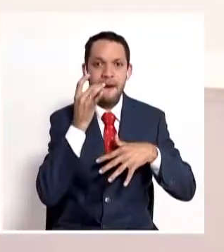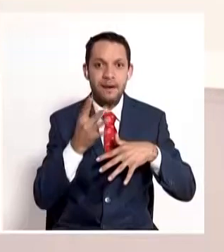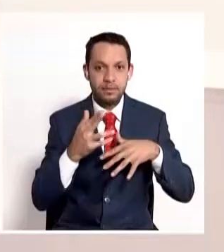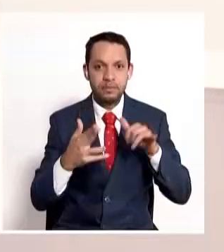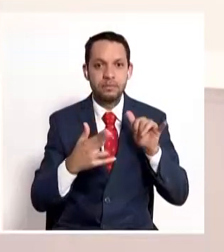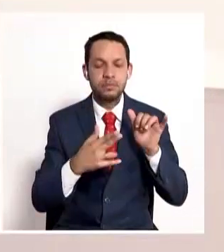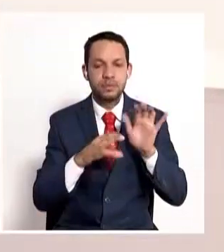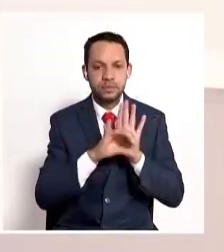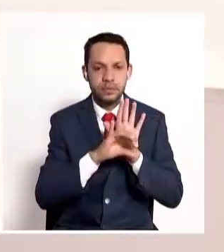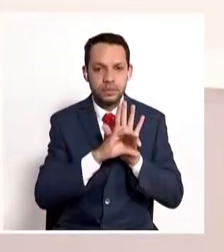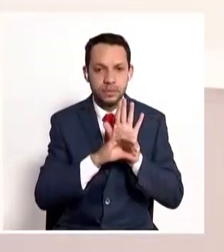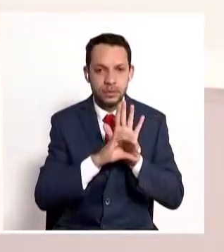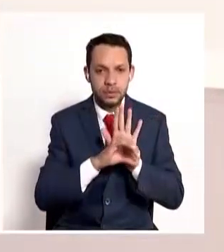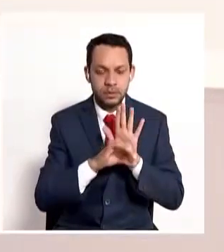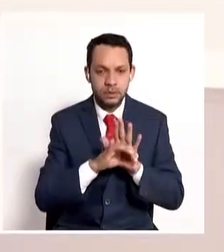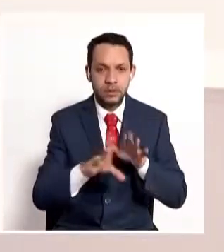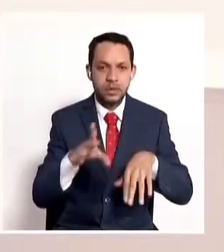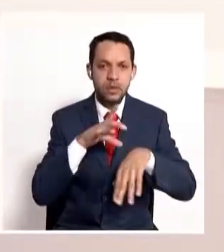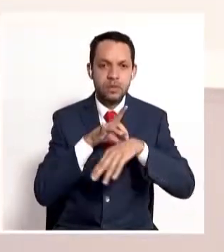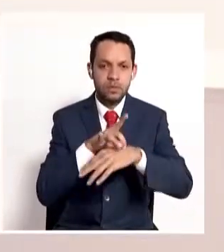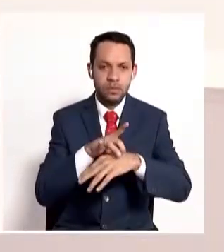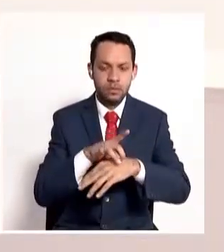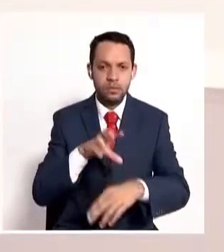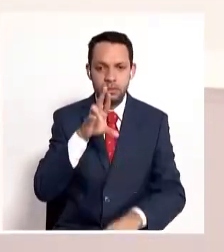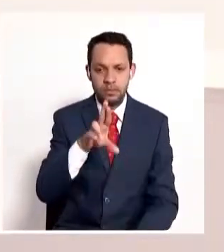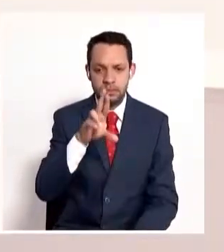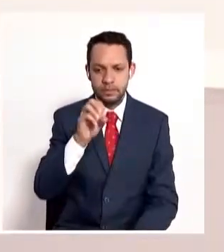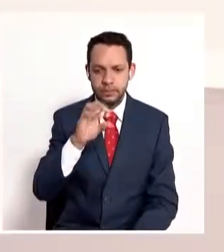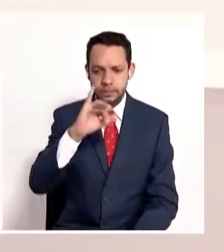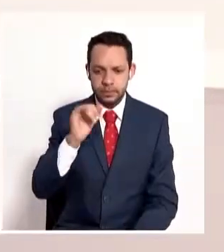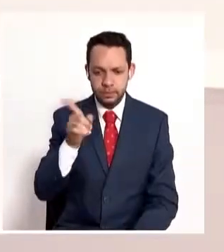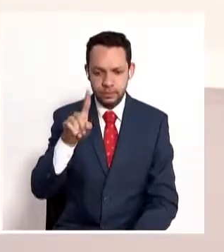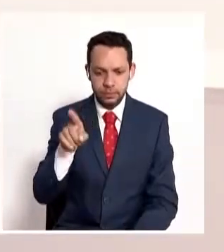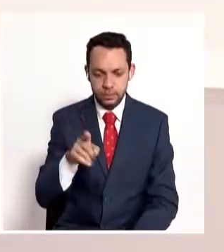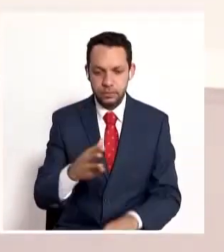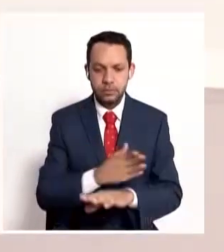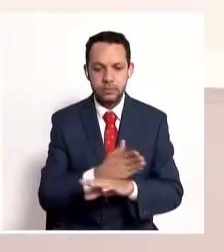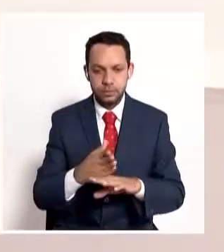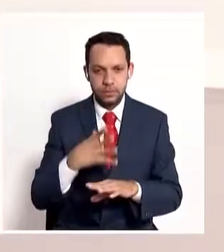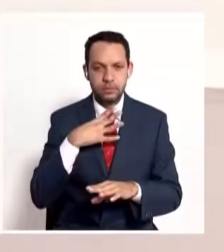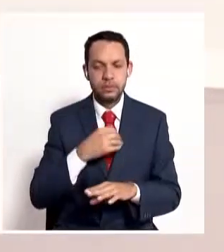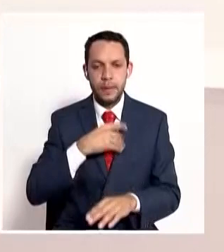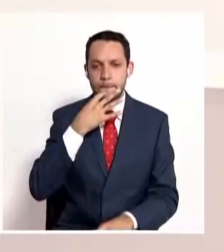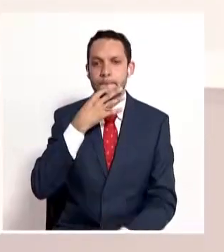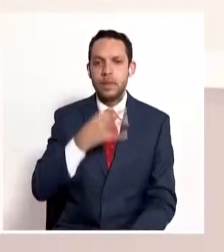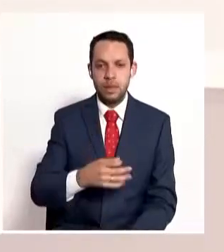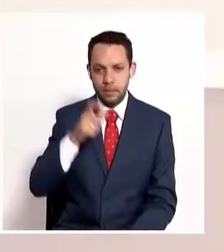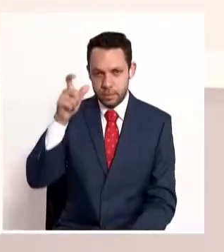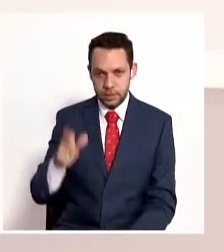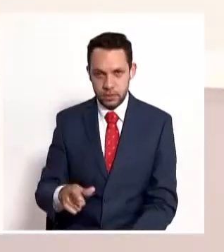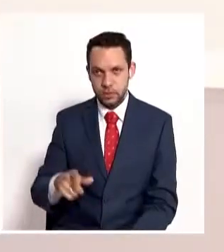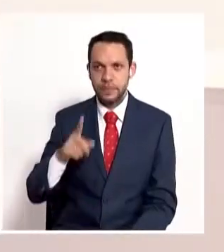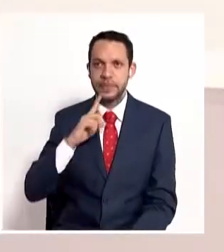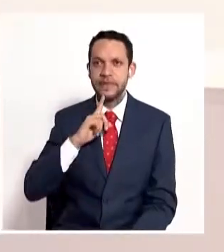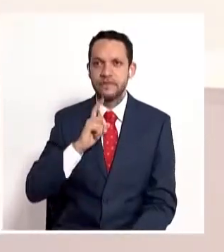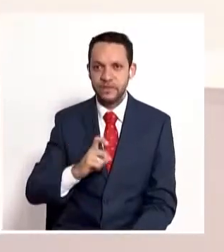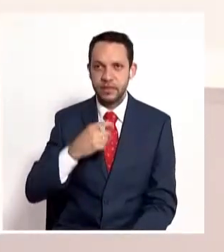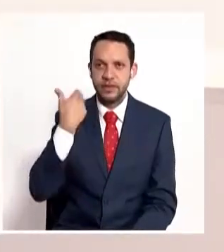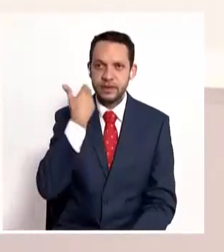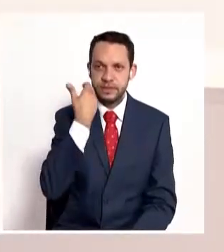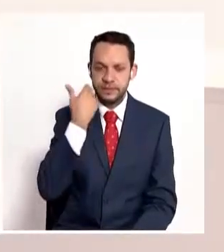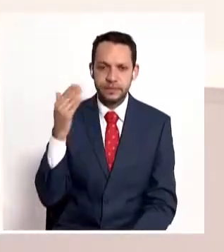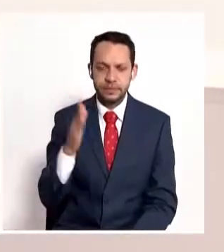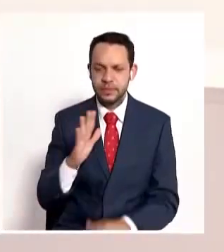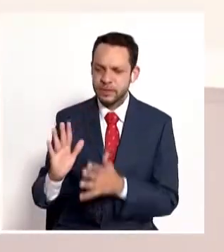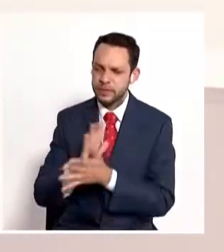la palabra entera doctor rojas van a ver los casos clínicos que tenemos este tipo de pacientes pero hablemos un poco del ácido